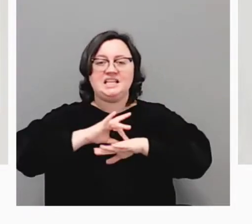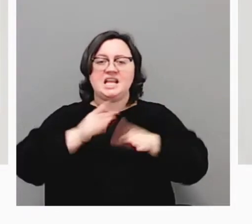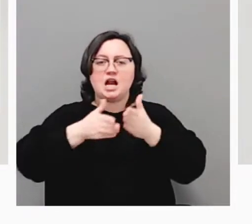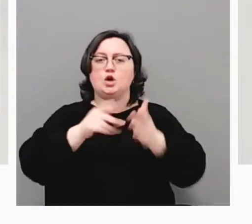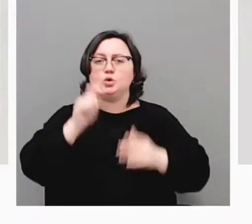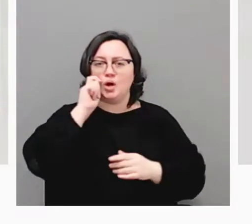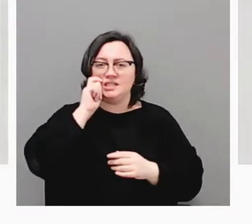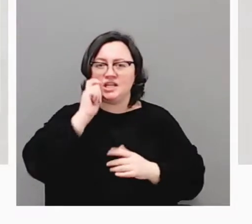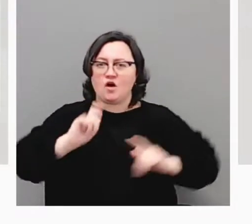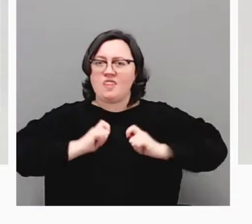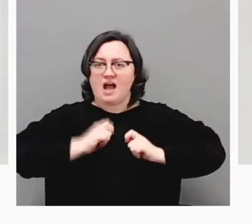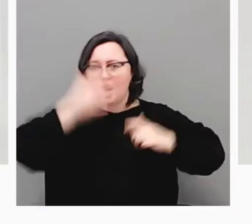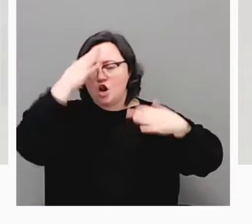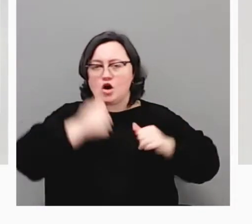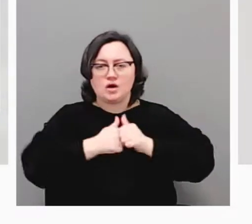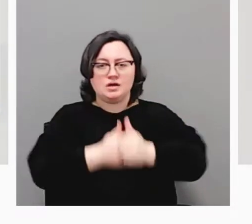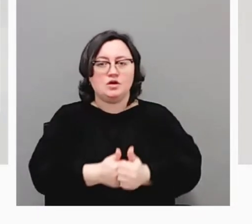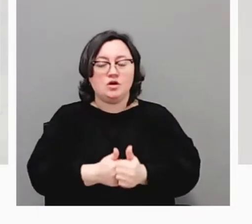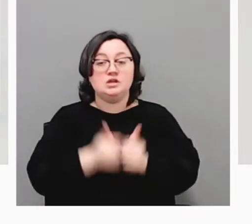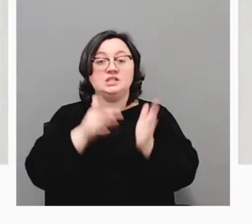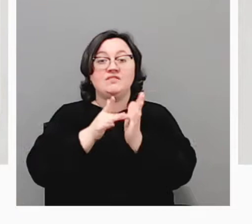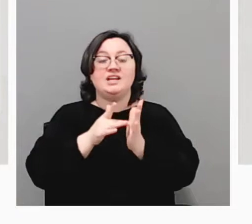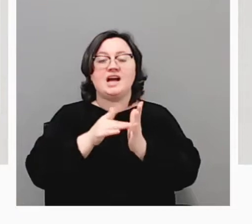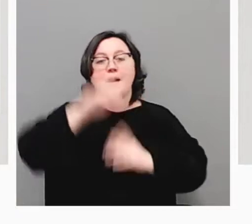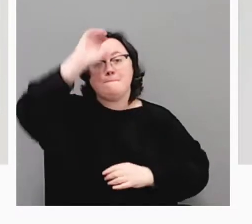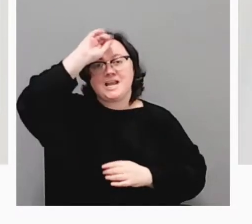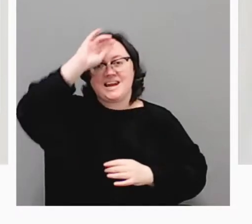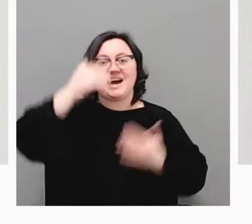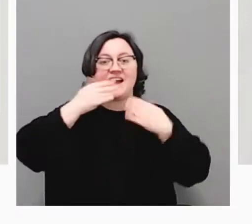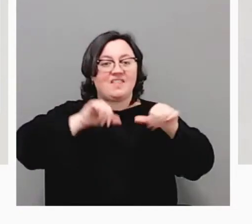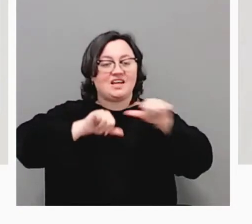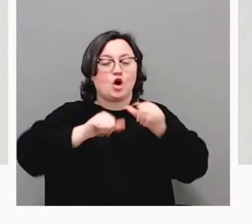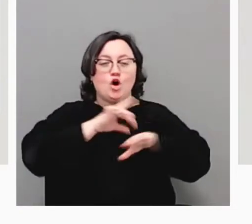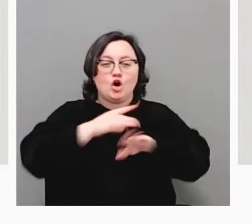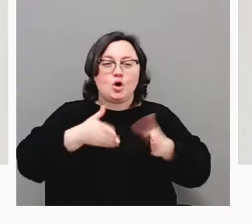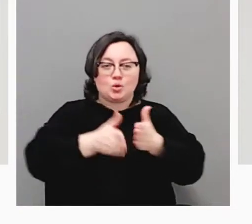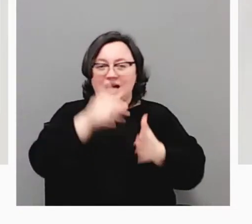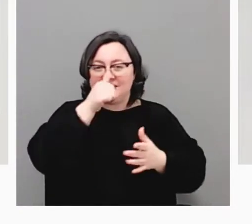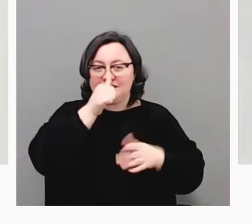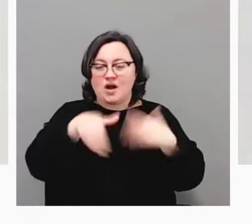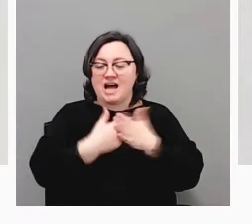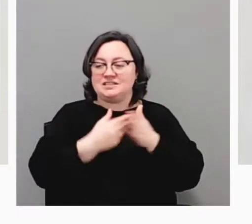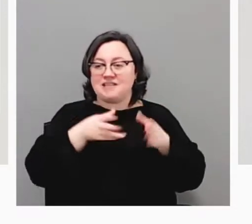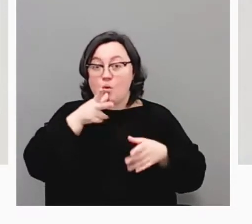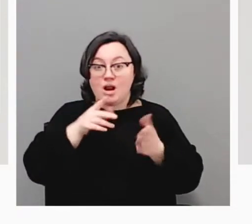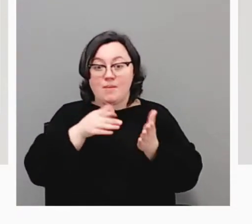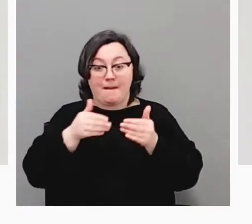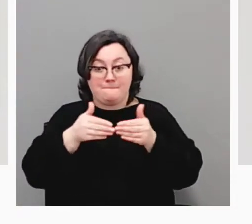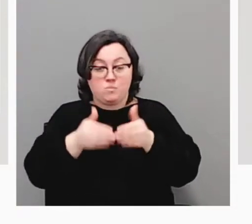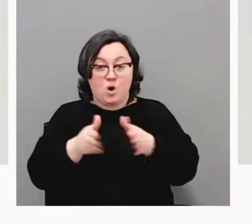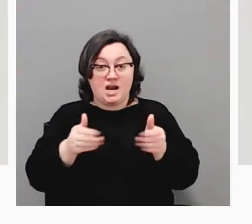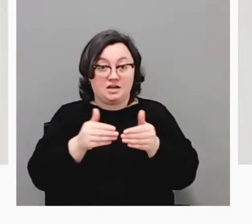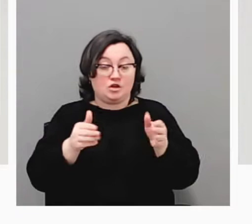todo esto, ¿no? Que partiendo de la cuenca minera, por la ruta del tinto, llegando al puerto, pues todo tiene una